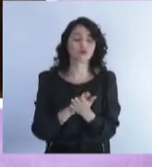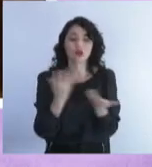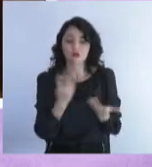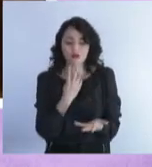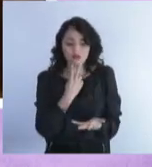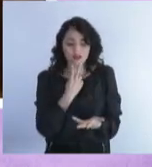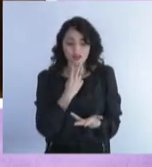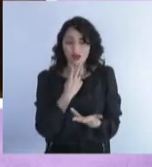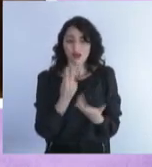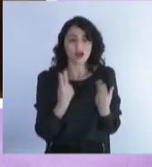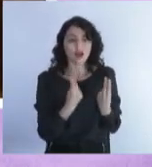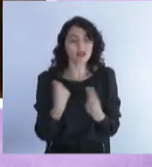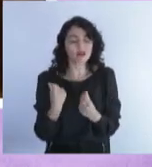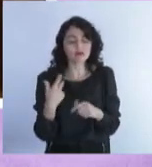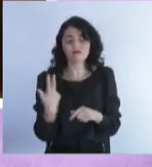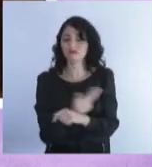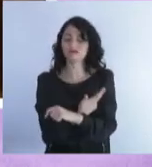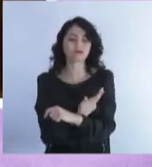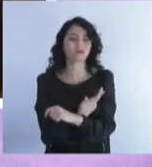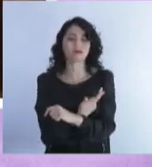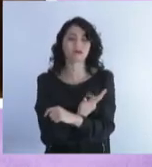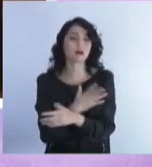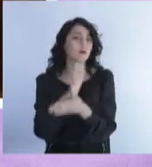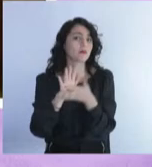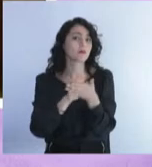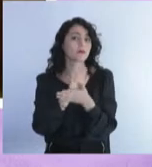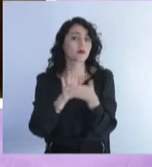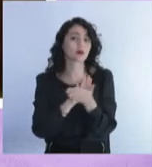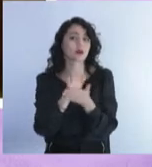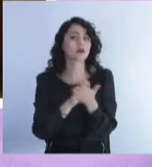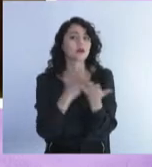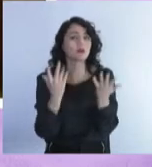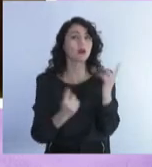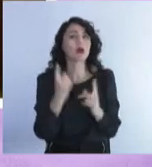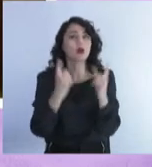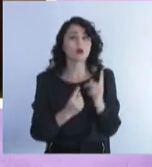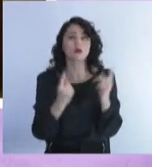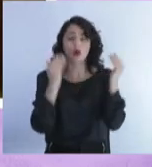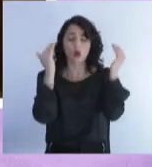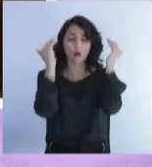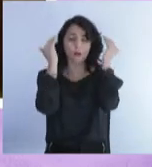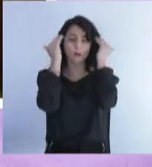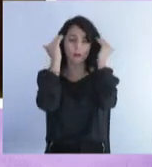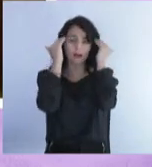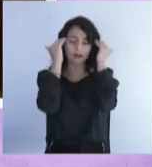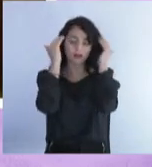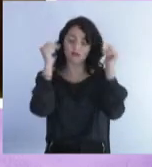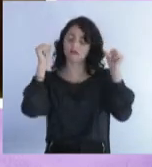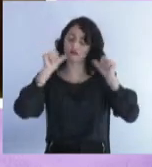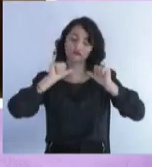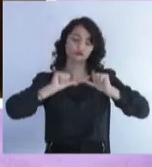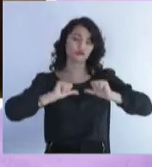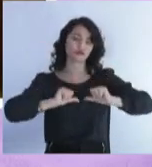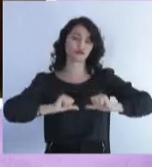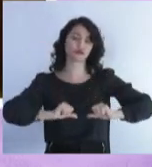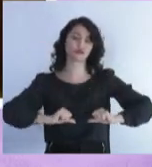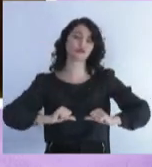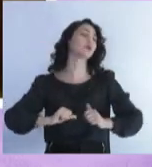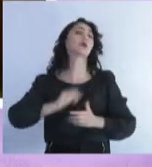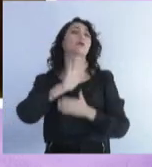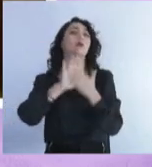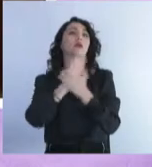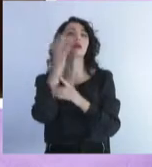visto afectada, manifestándose en un importante deterioro de la salud mental. Hace algunos